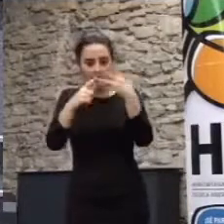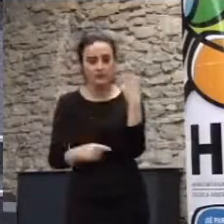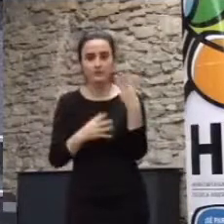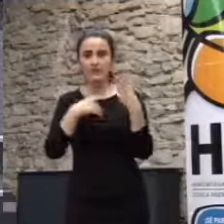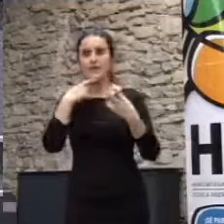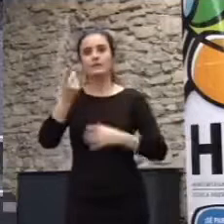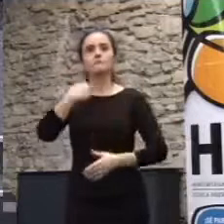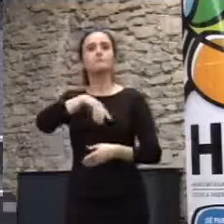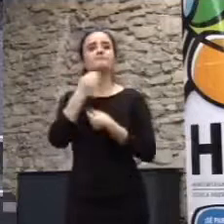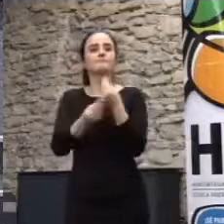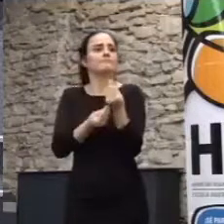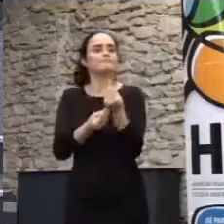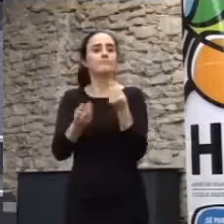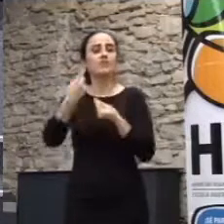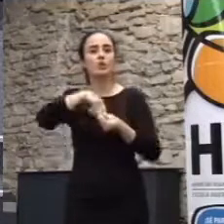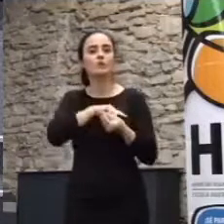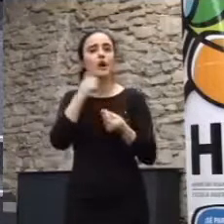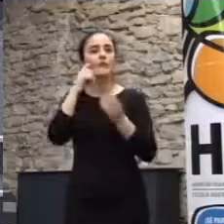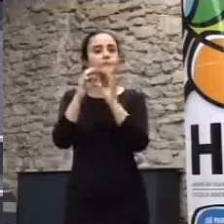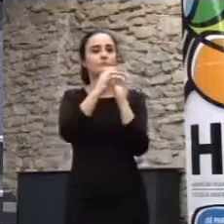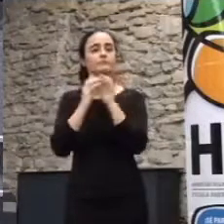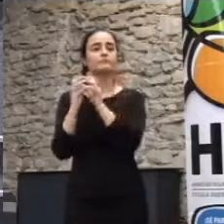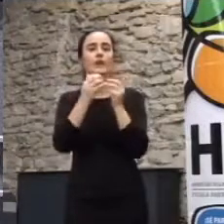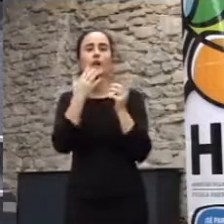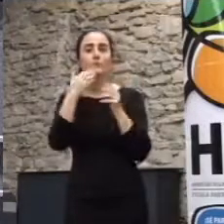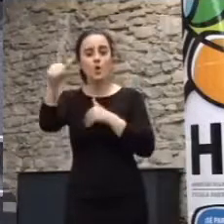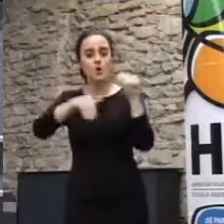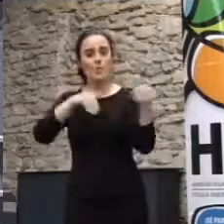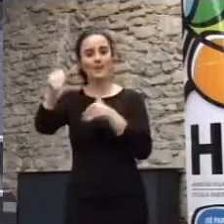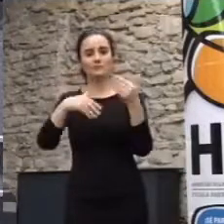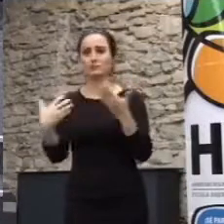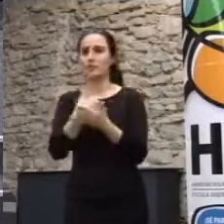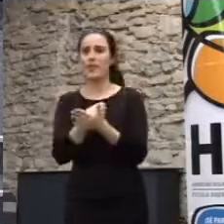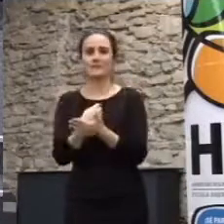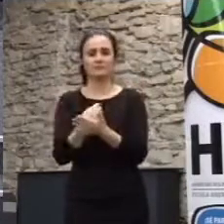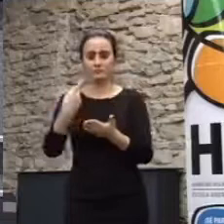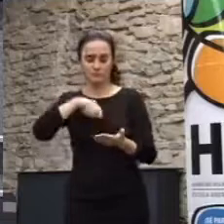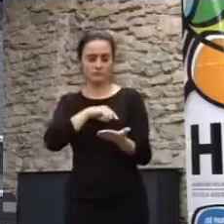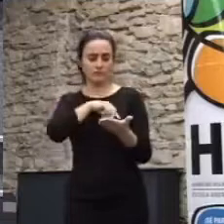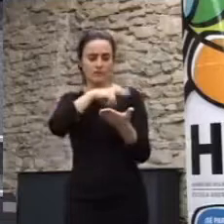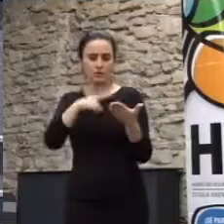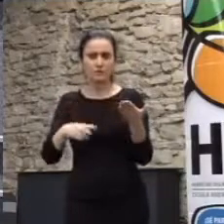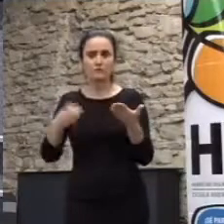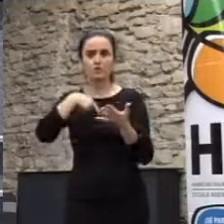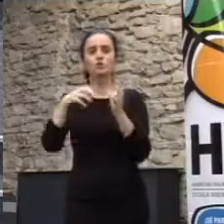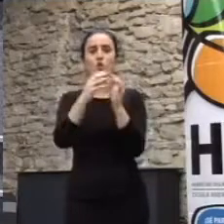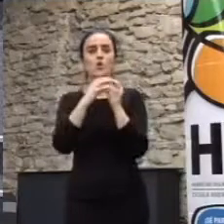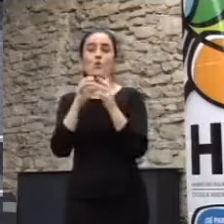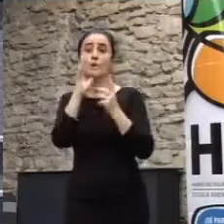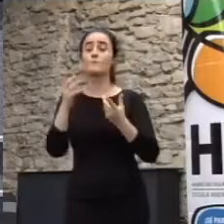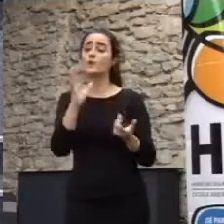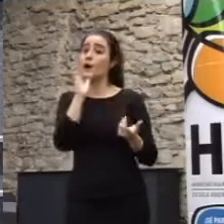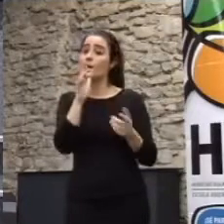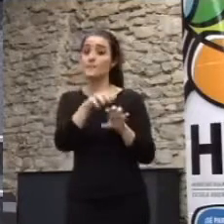común los cientos de convocatorias que nos llegan, muchos, la mayoría, porque ahora hay más